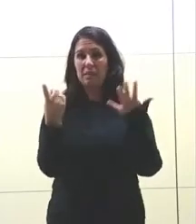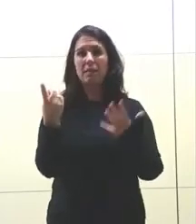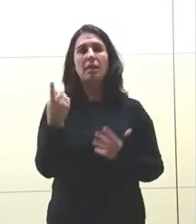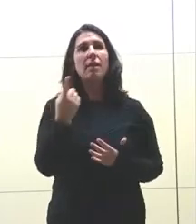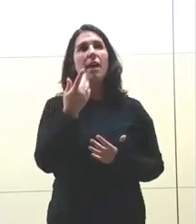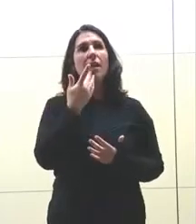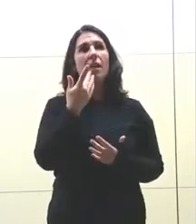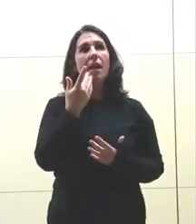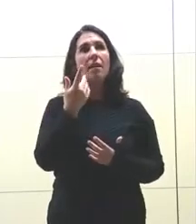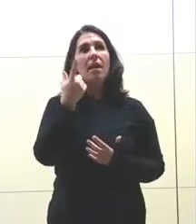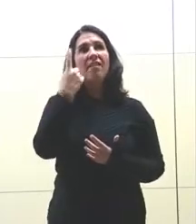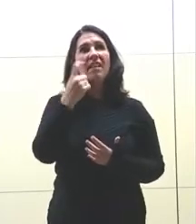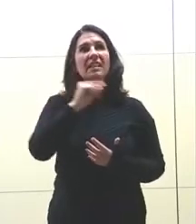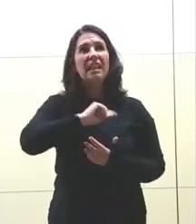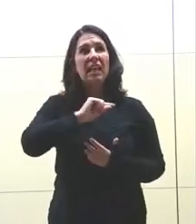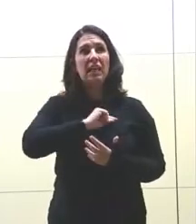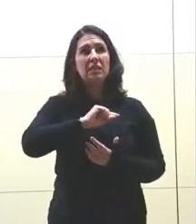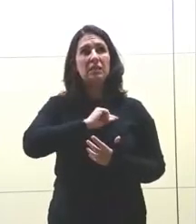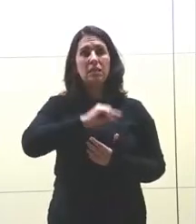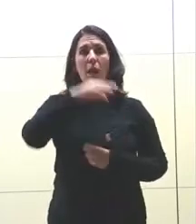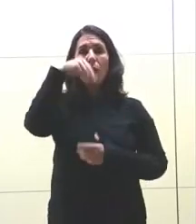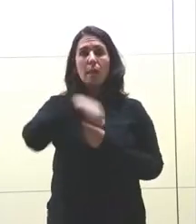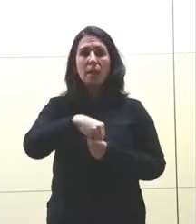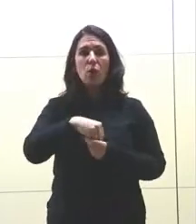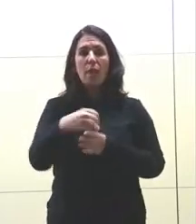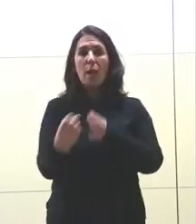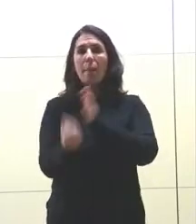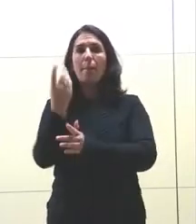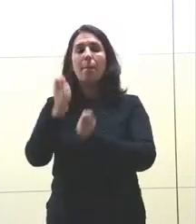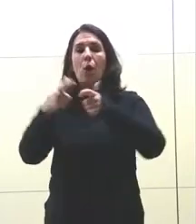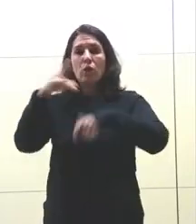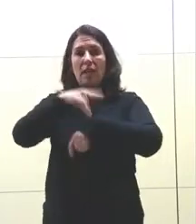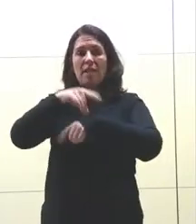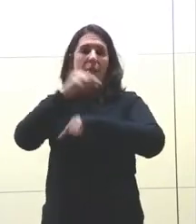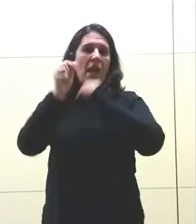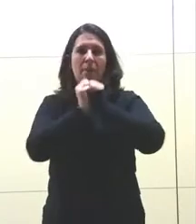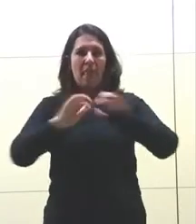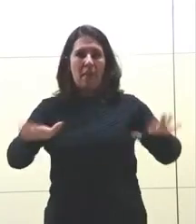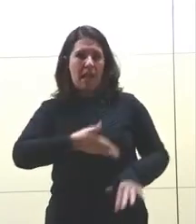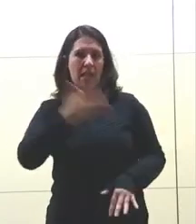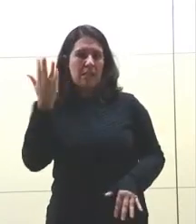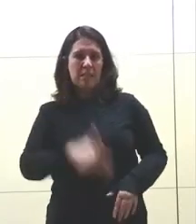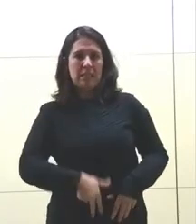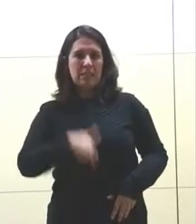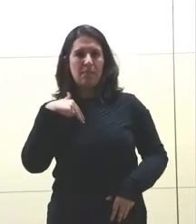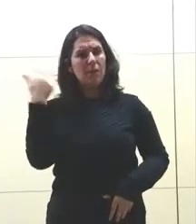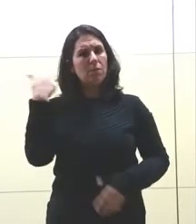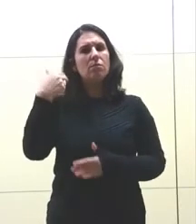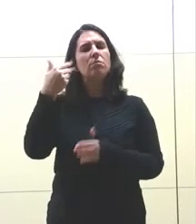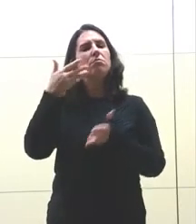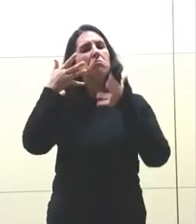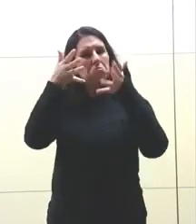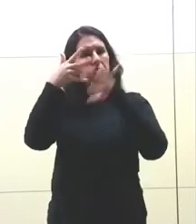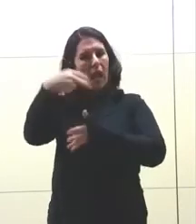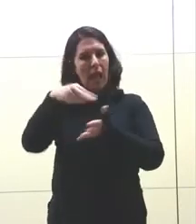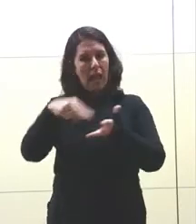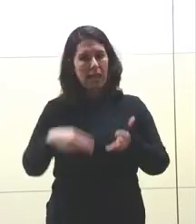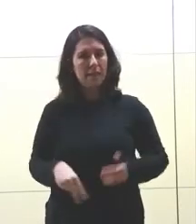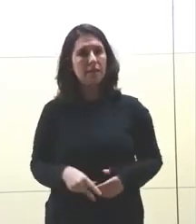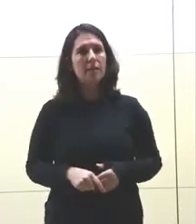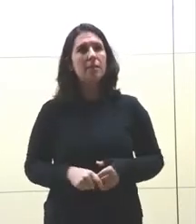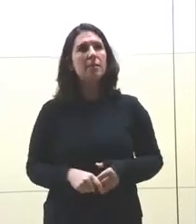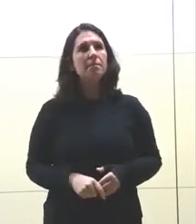éticas en los brotes epidémicos, que es una lectura muy recomendable,